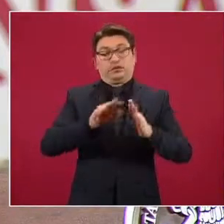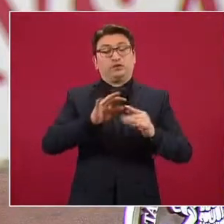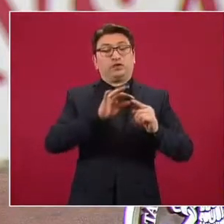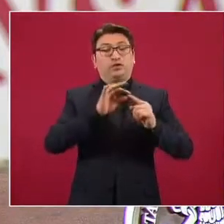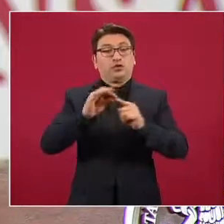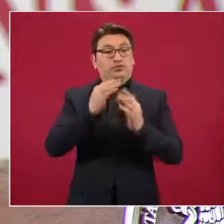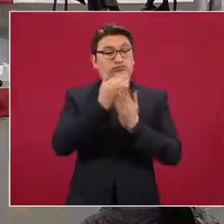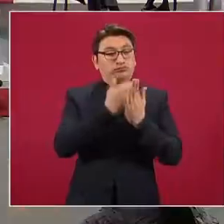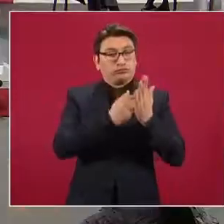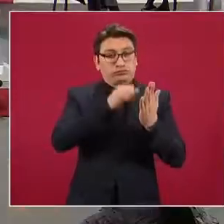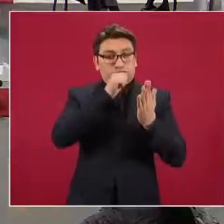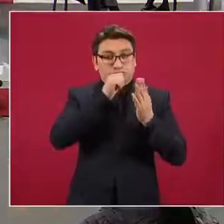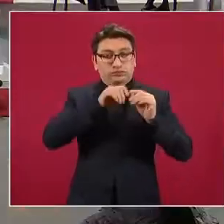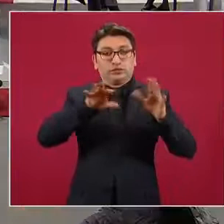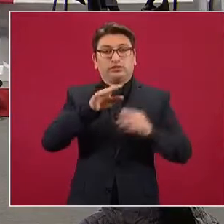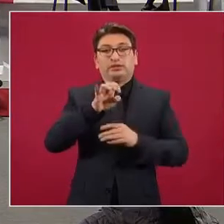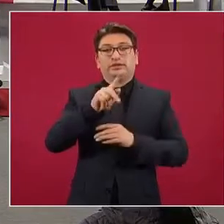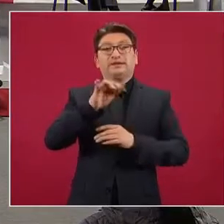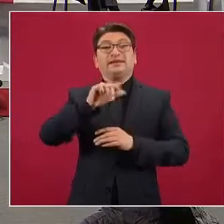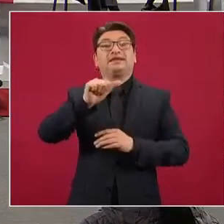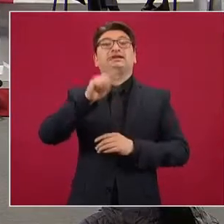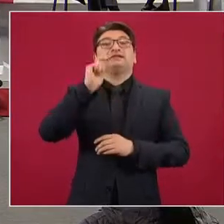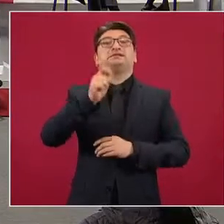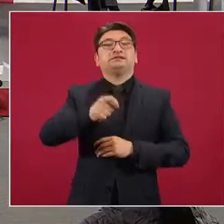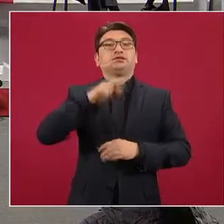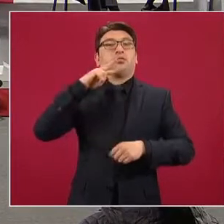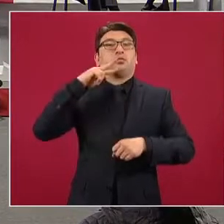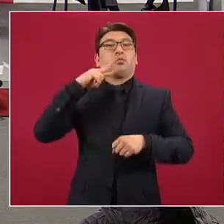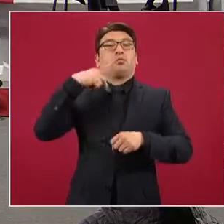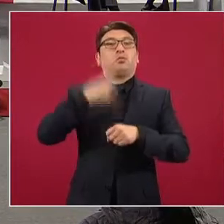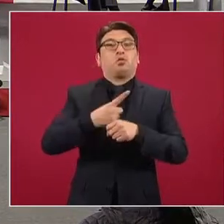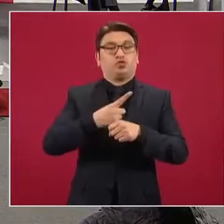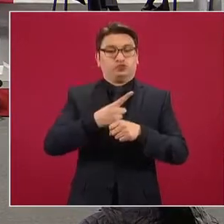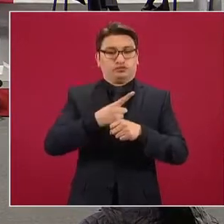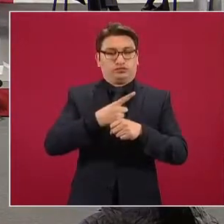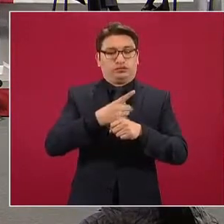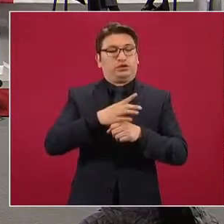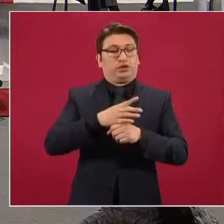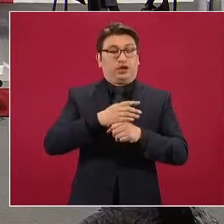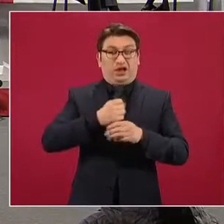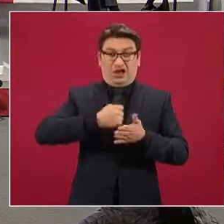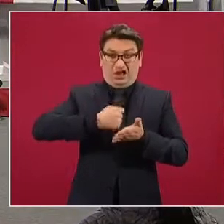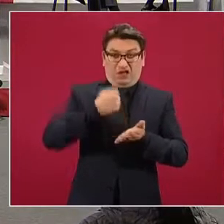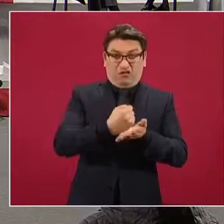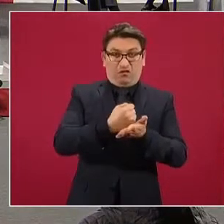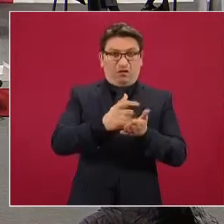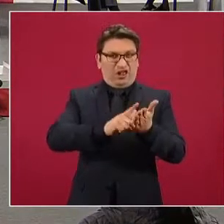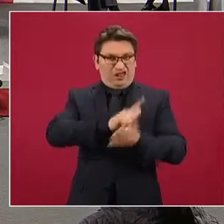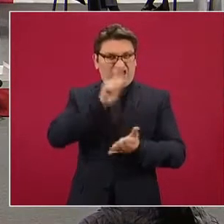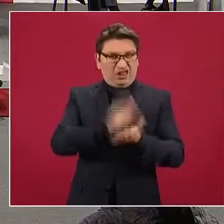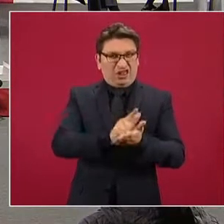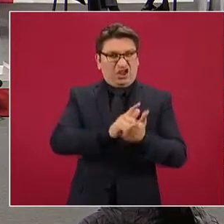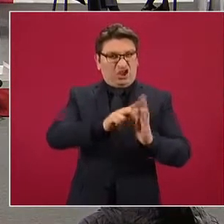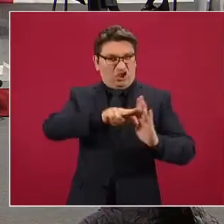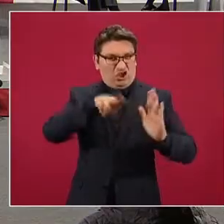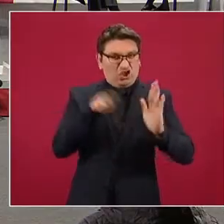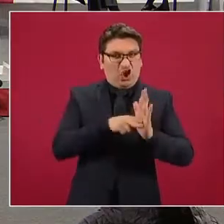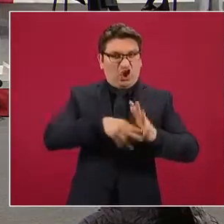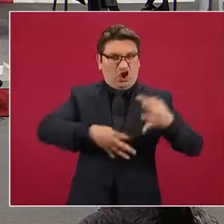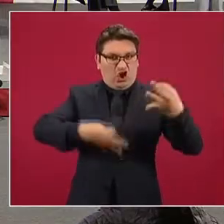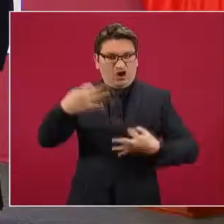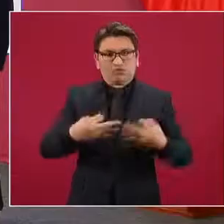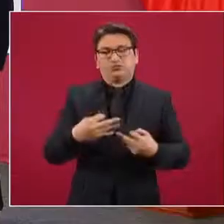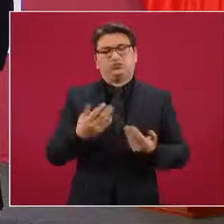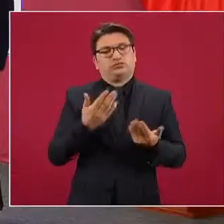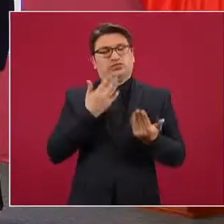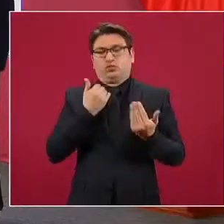ética por parte de la sociedad es voluntaria. Este documento es una referencia, no es una ley, no se trata de una norma jurídica de ningún